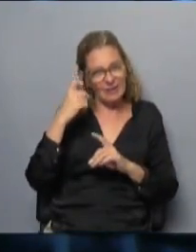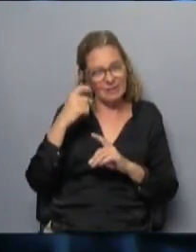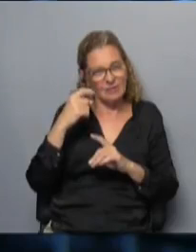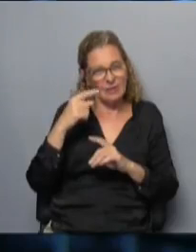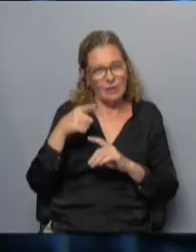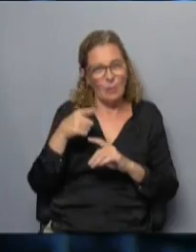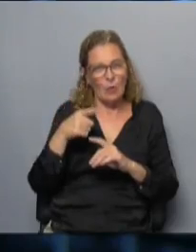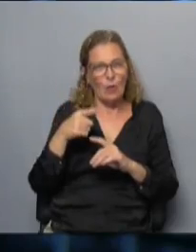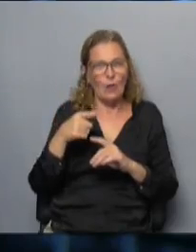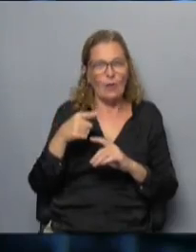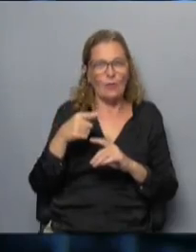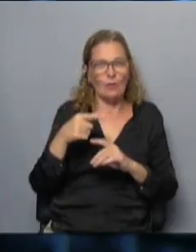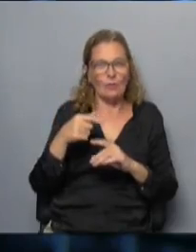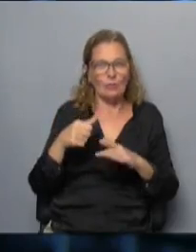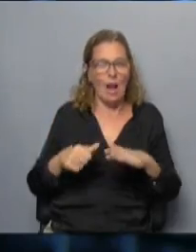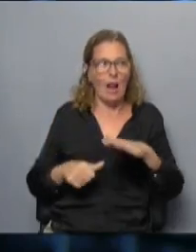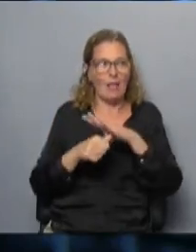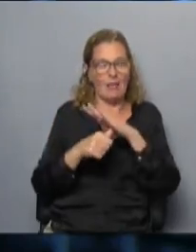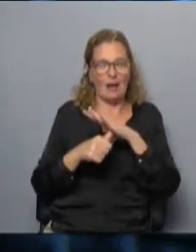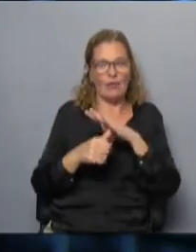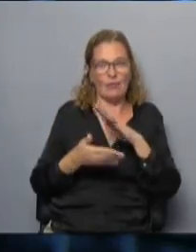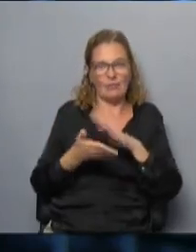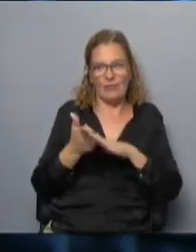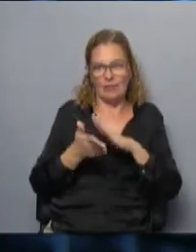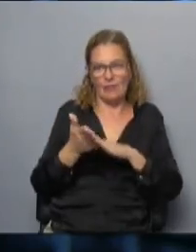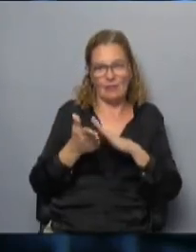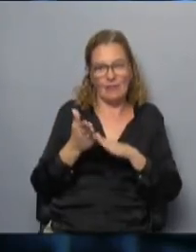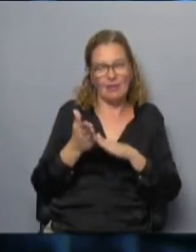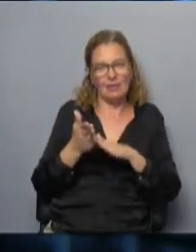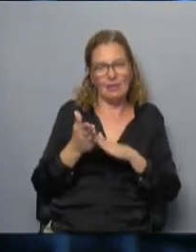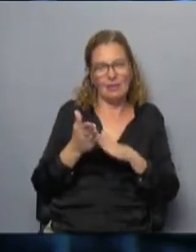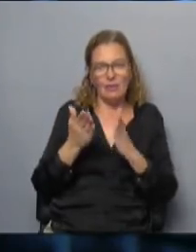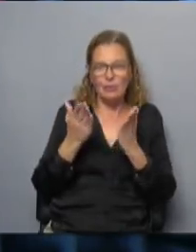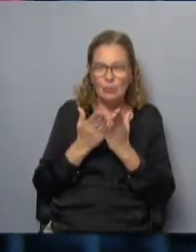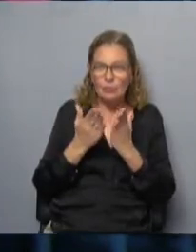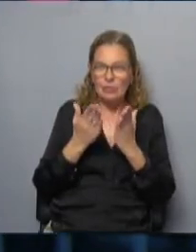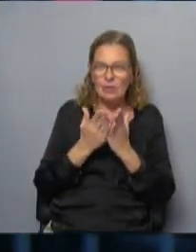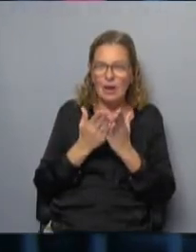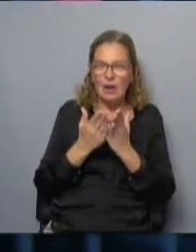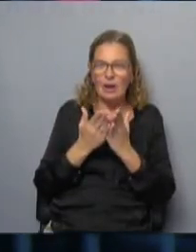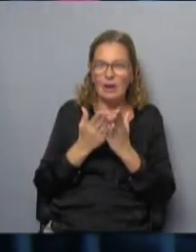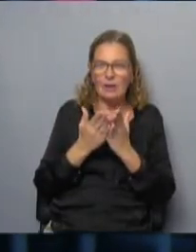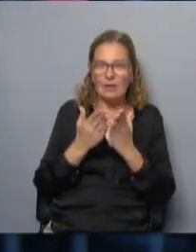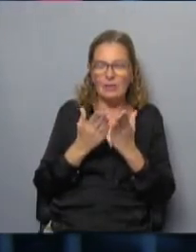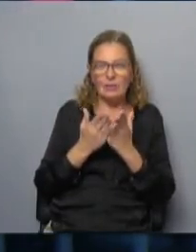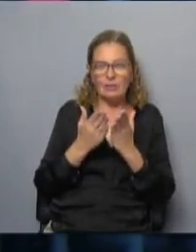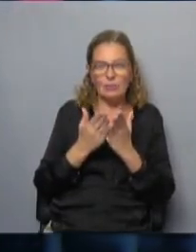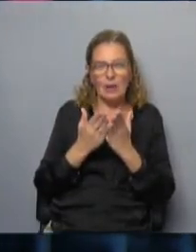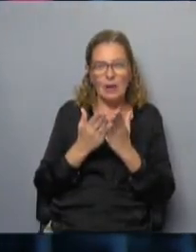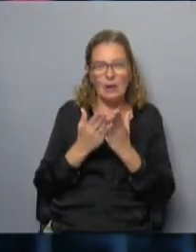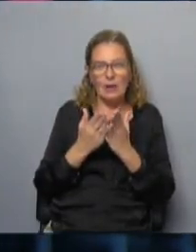como se ve cuando se va al liderazgo sí salvo una que hay que estudiar a muerte no hay que estudiar la separación del padre cacho